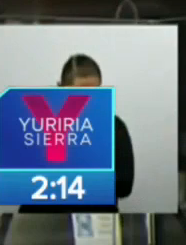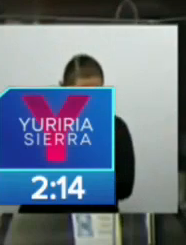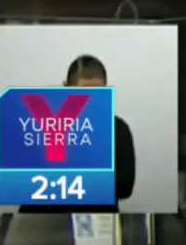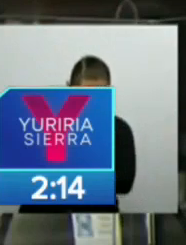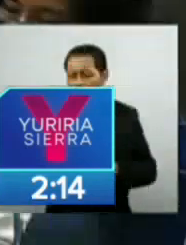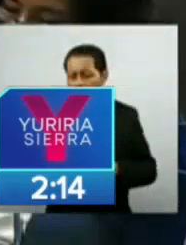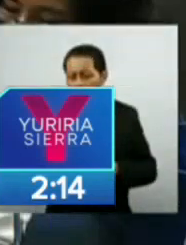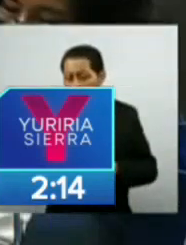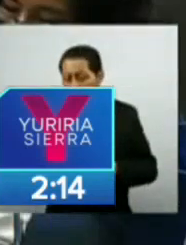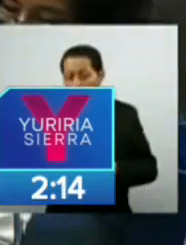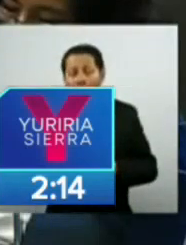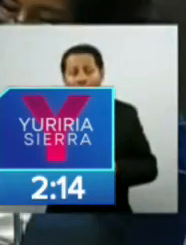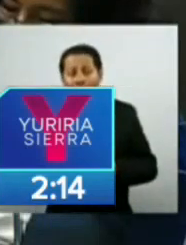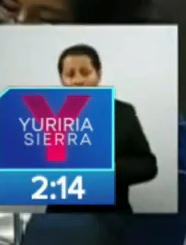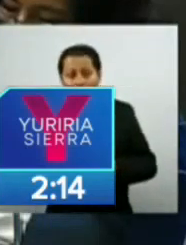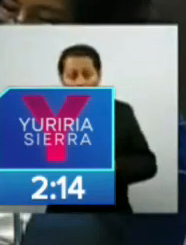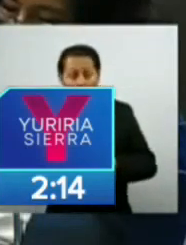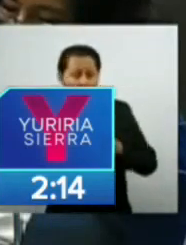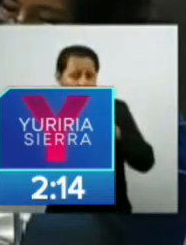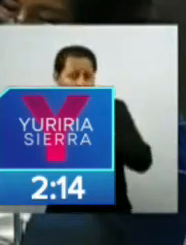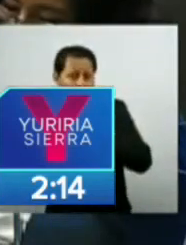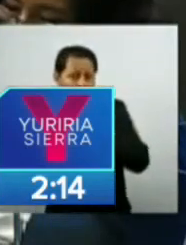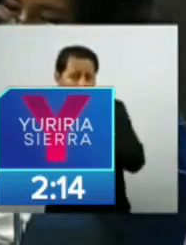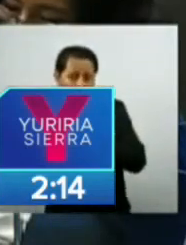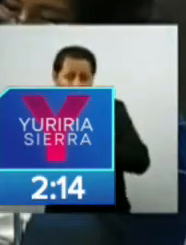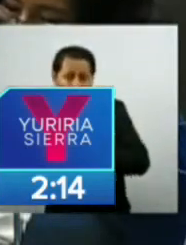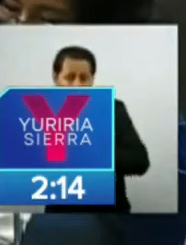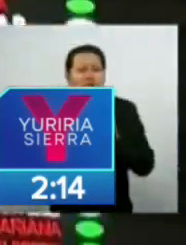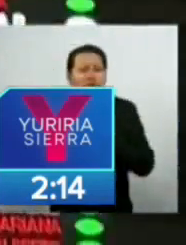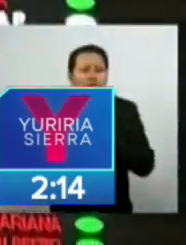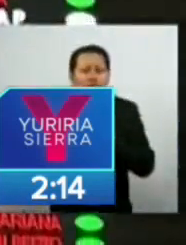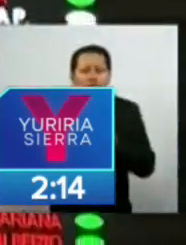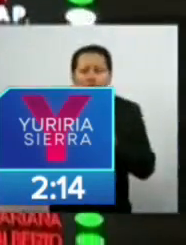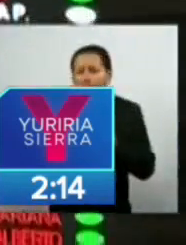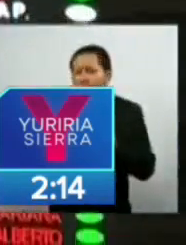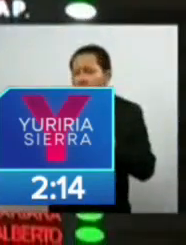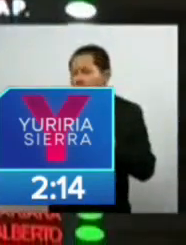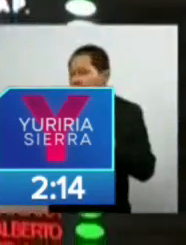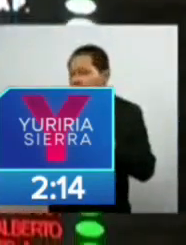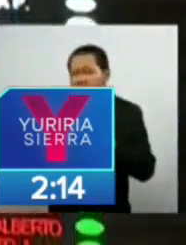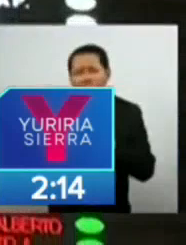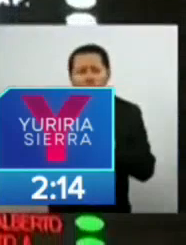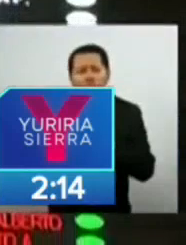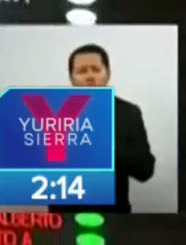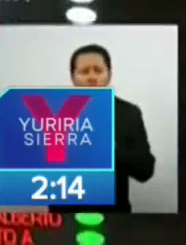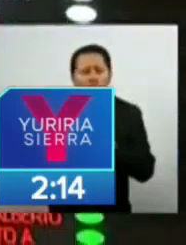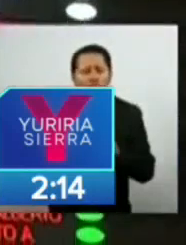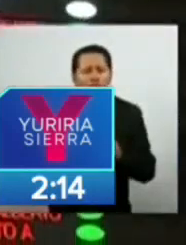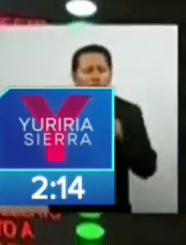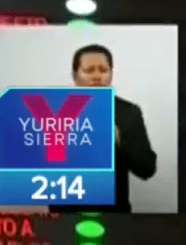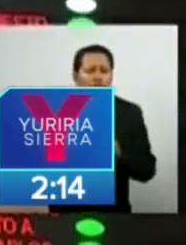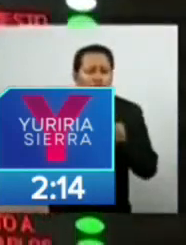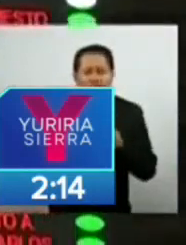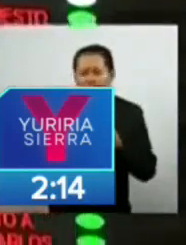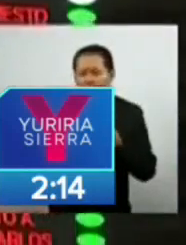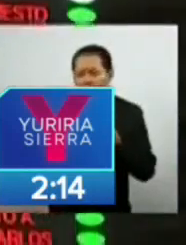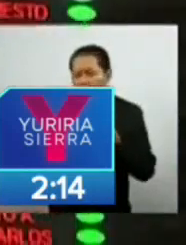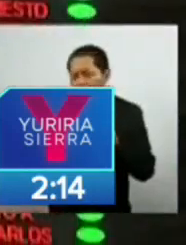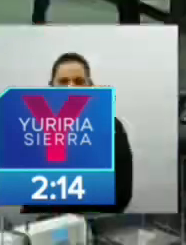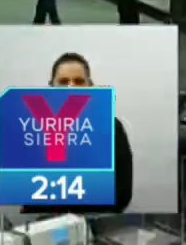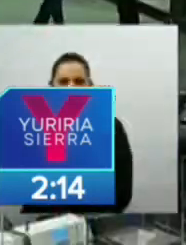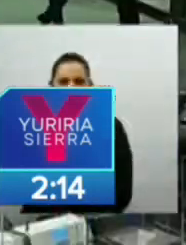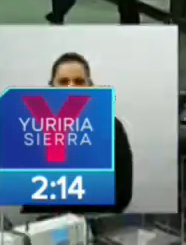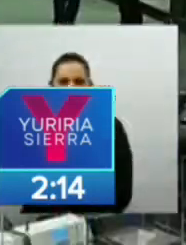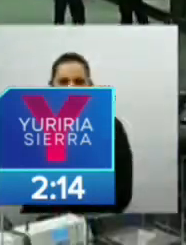dado que están pensando sobre todo en herramientas de verificación, no tanto en tomarle una foto a la sala de nuestras casas. Otro